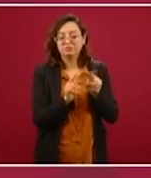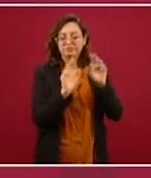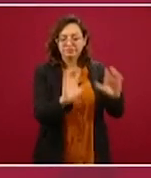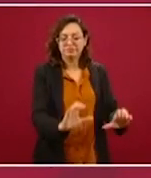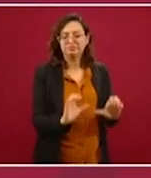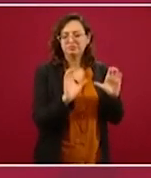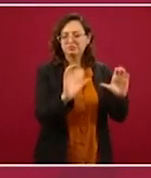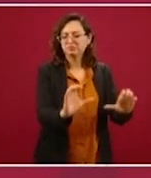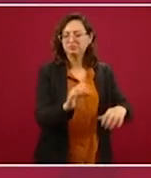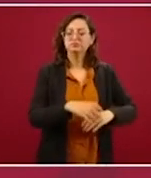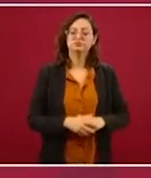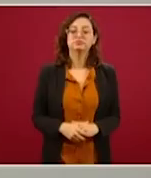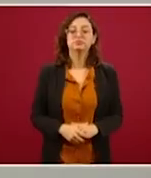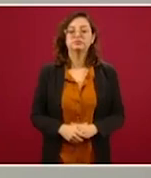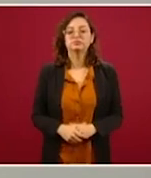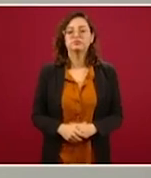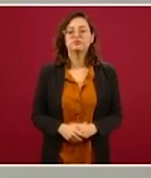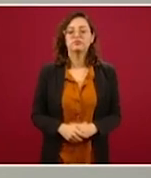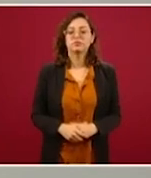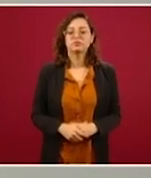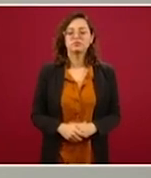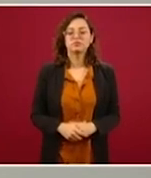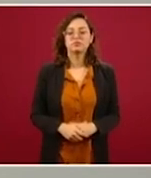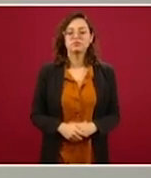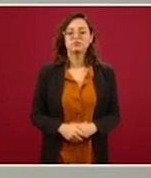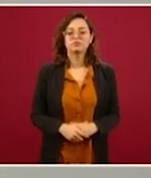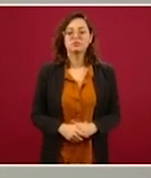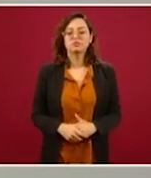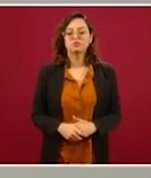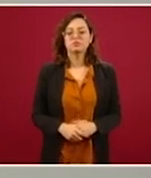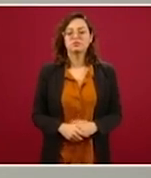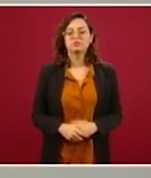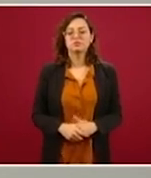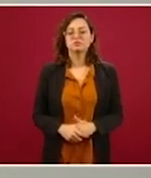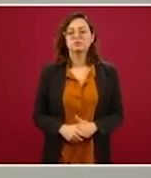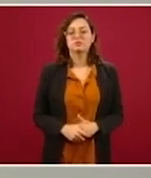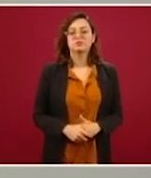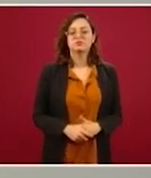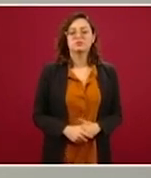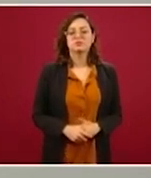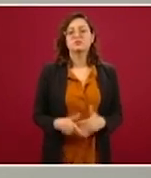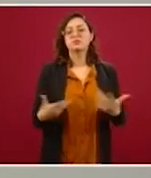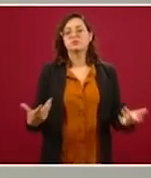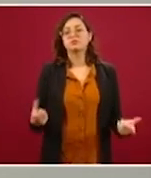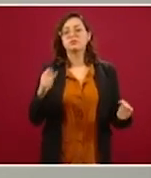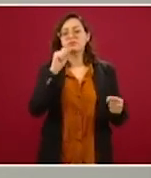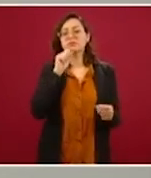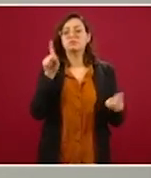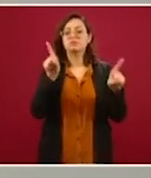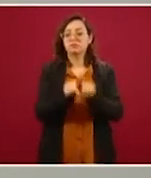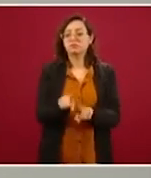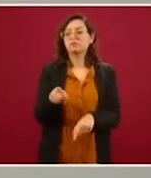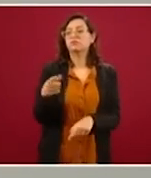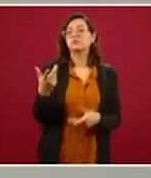otra, además, muy clara, es la confianza que también deben tener de nuestros hospitales.